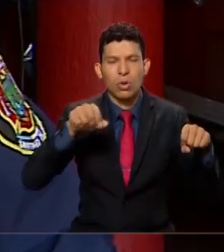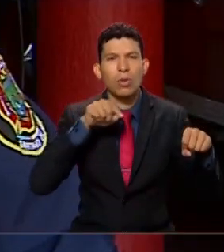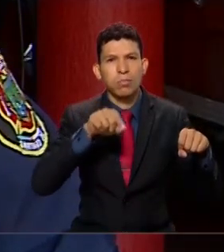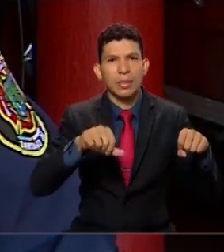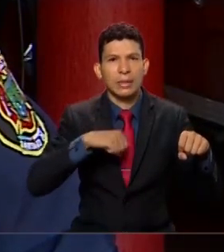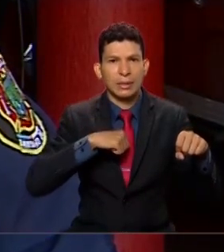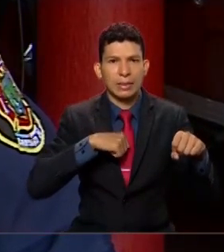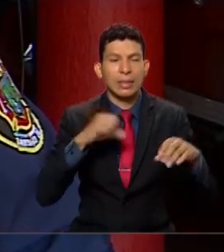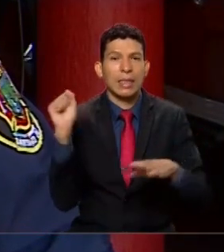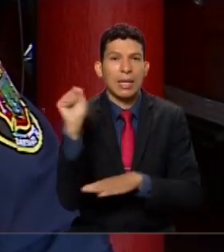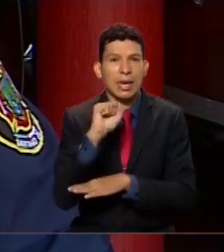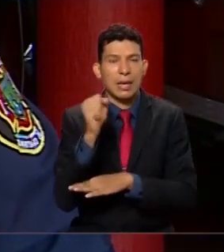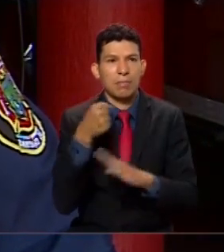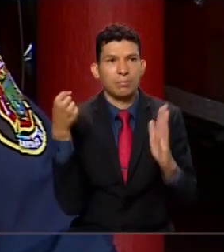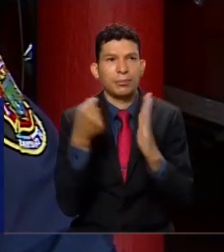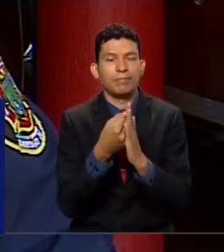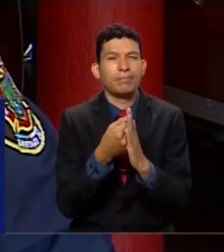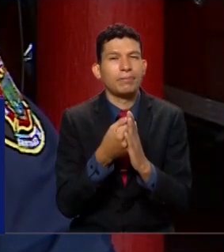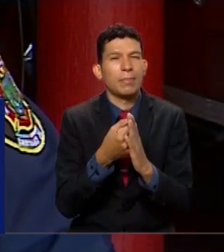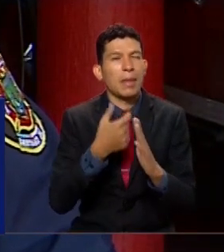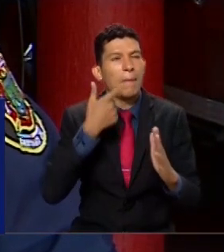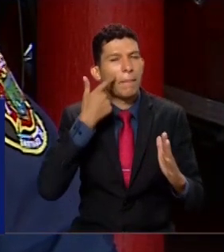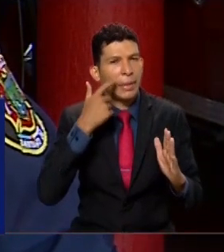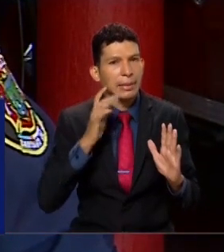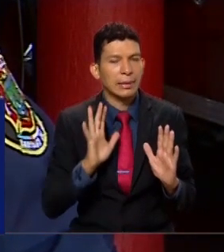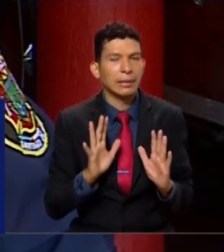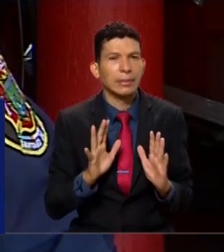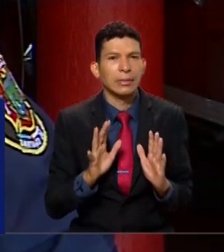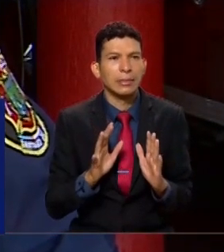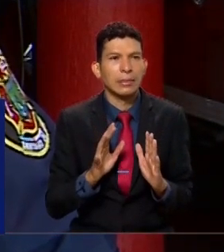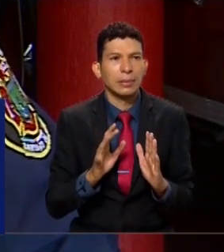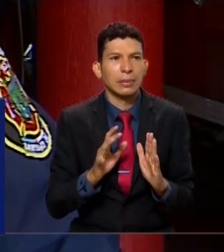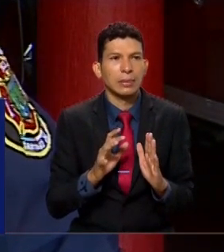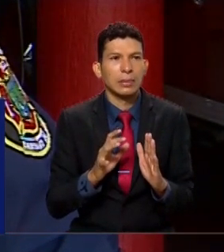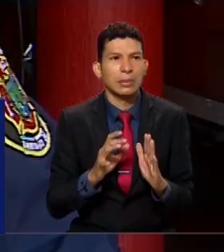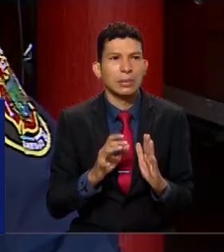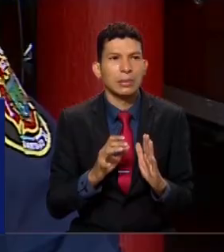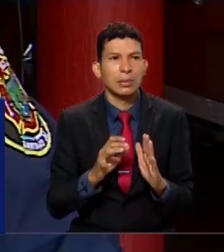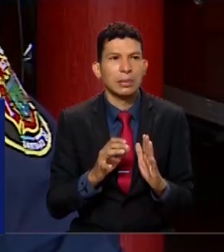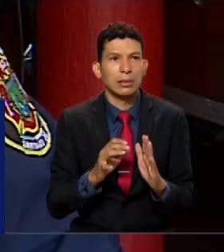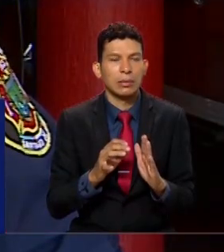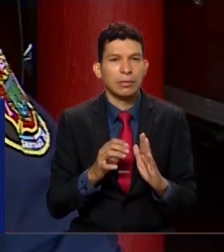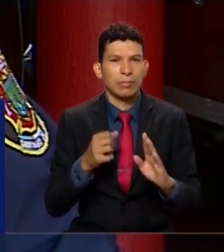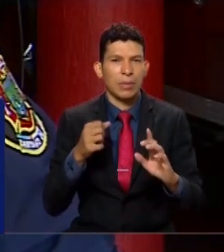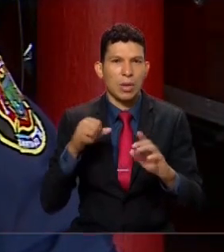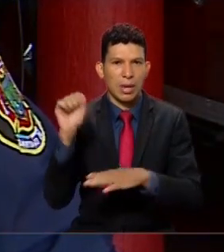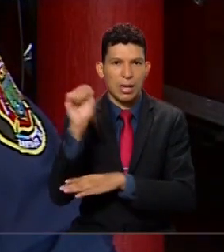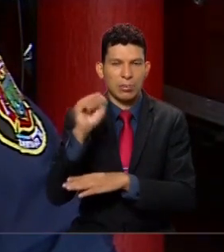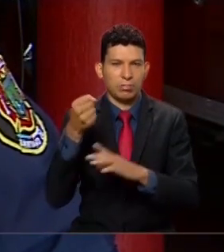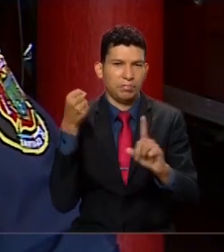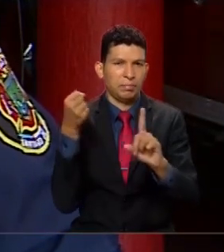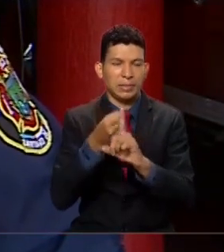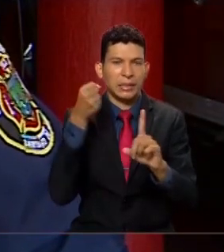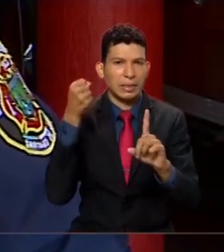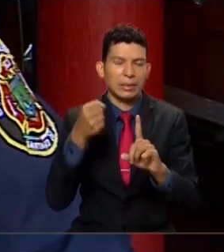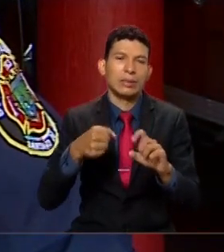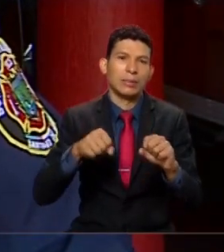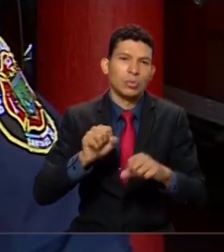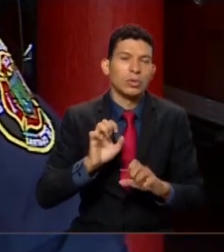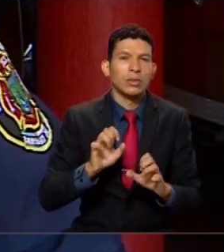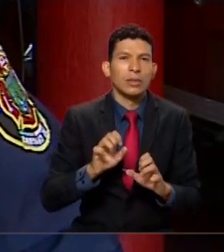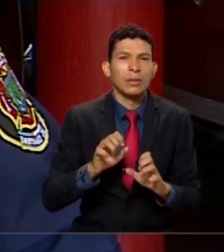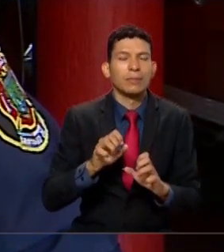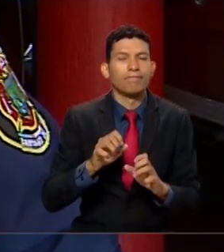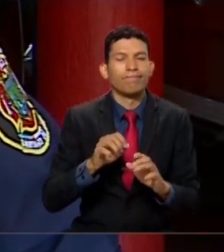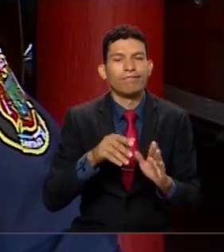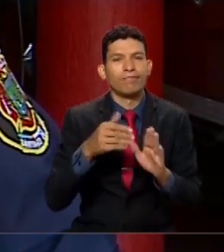con un vehículo. Al parecer golpea la moto del vehículo y hay una persona lesionada. Al arribo nuestro ya